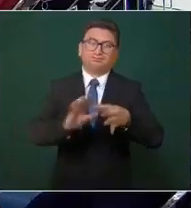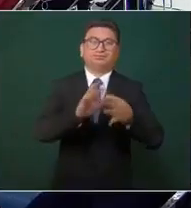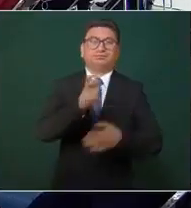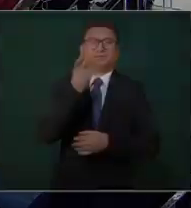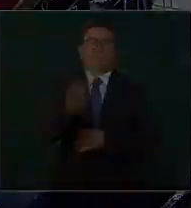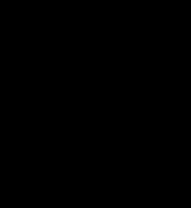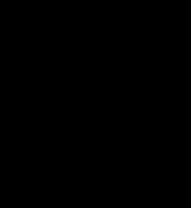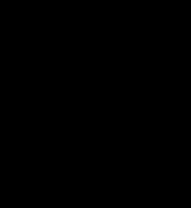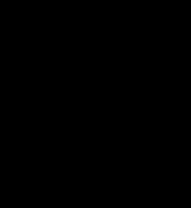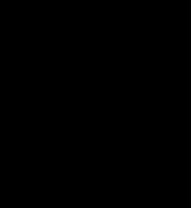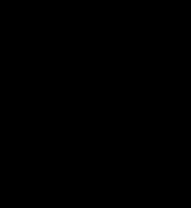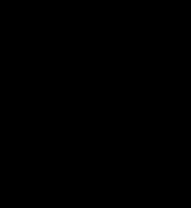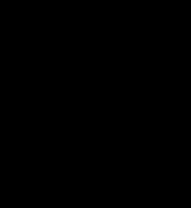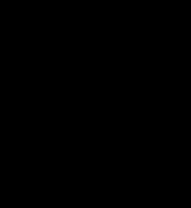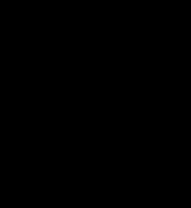están en contra nuestra.